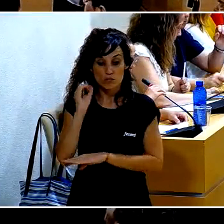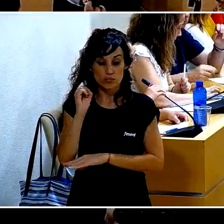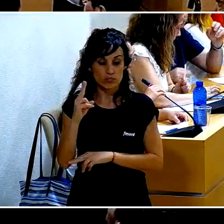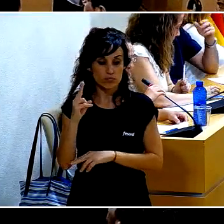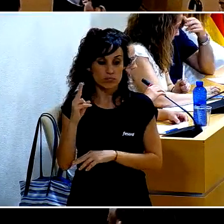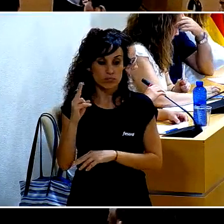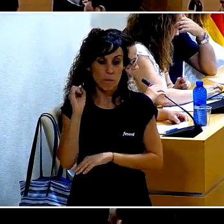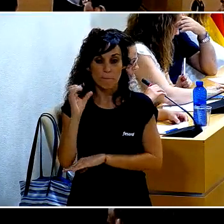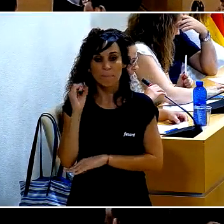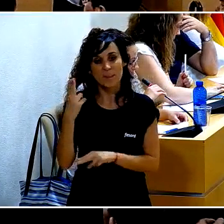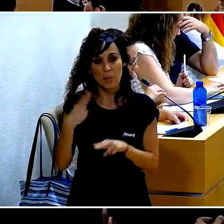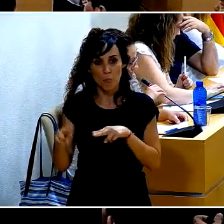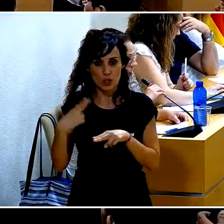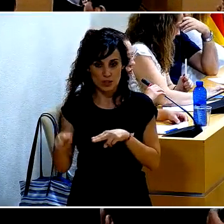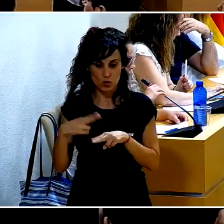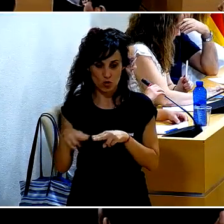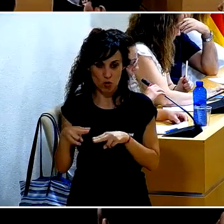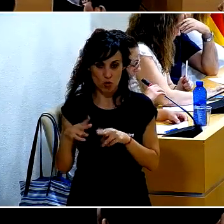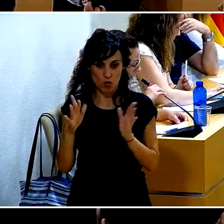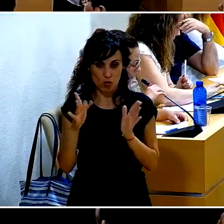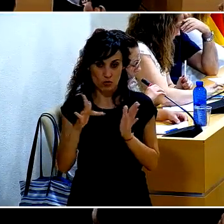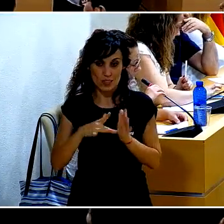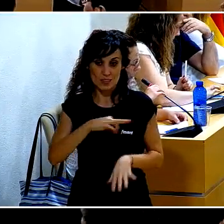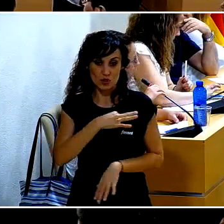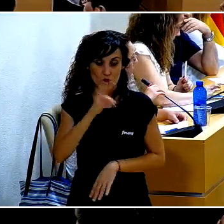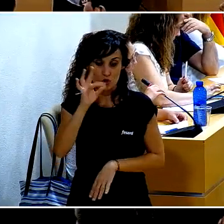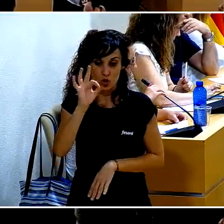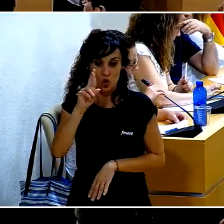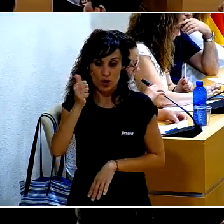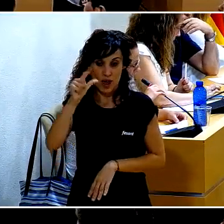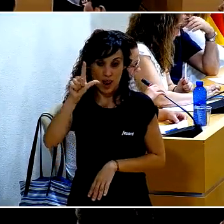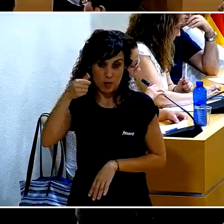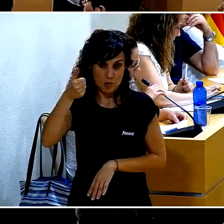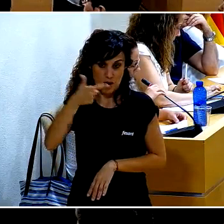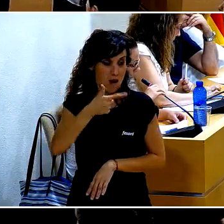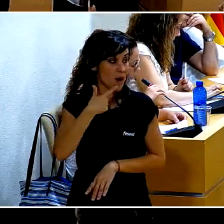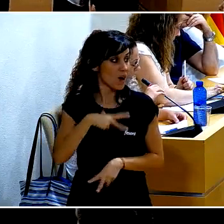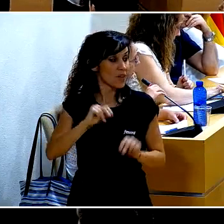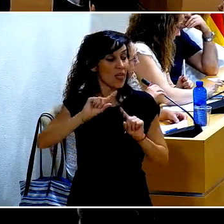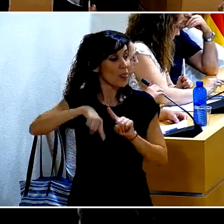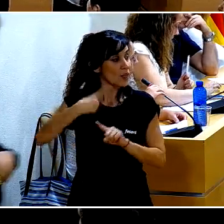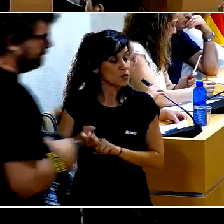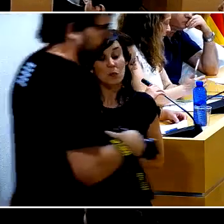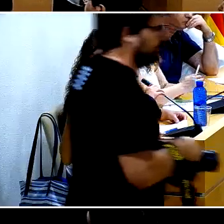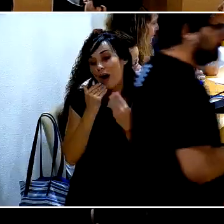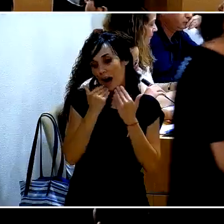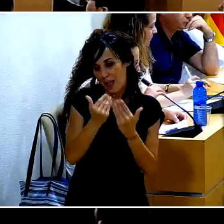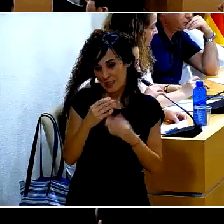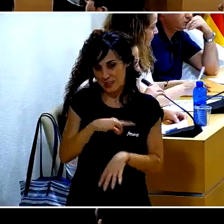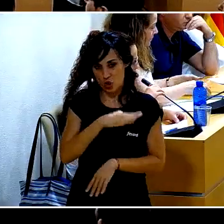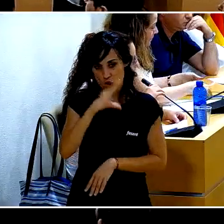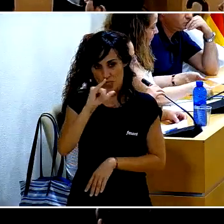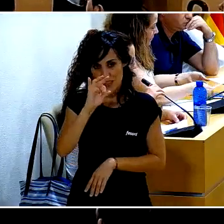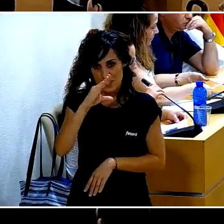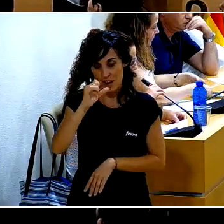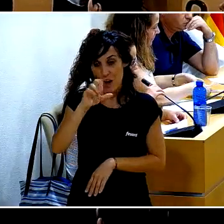Después del mitin político que nos ha ofrecido el señor Torralba, primero que nada, mostrar mi agradecimiento al señor Ciscar por